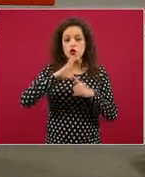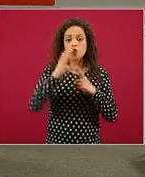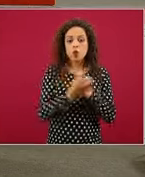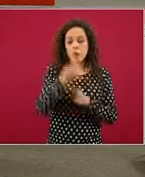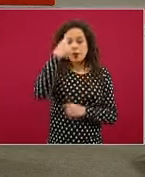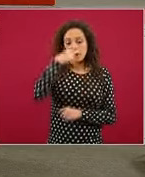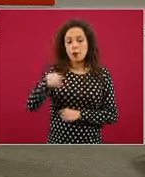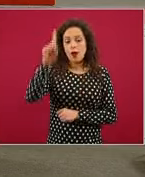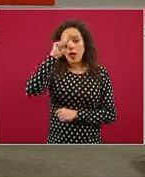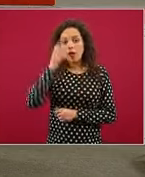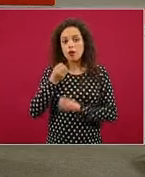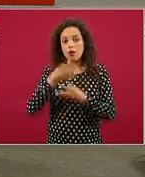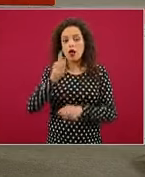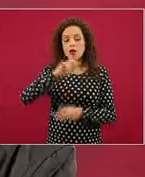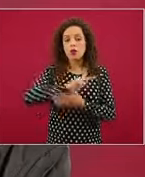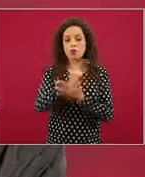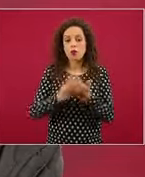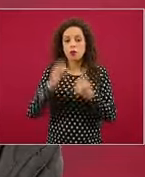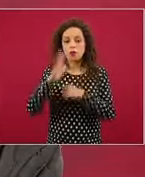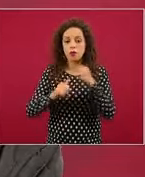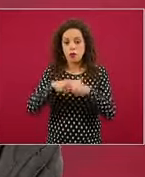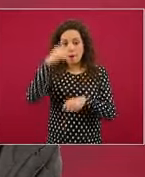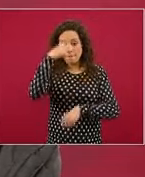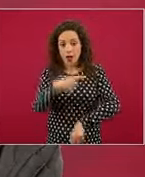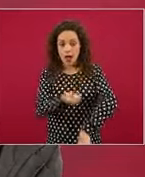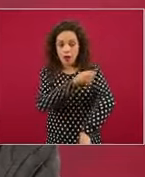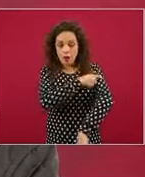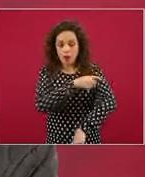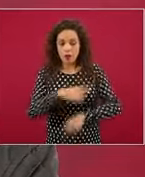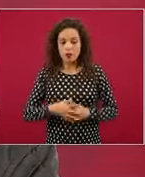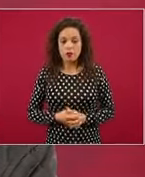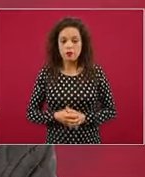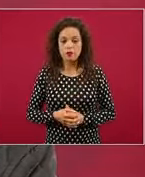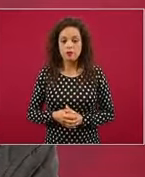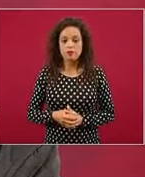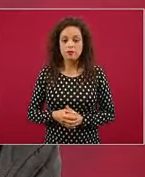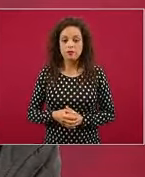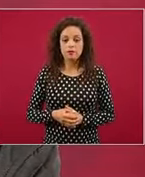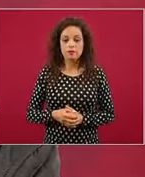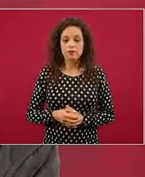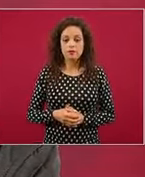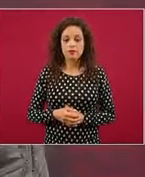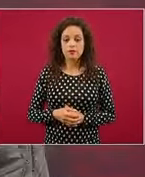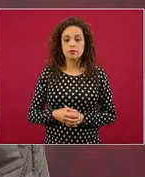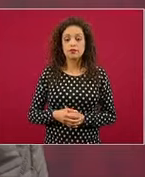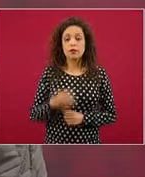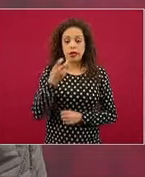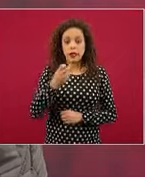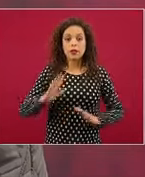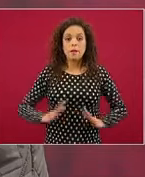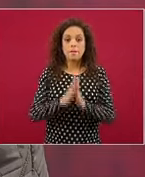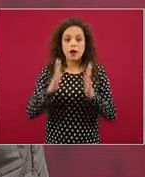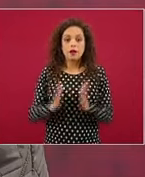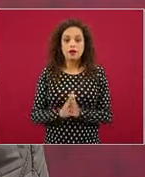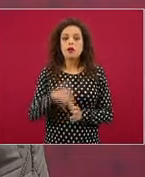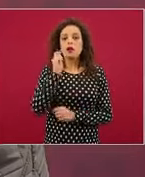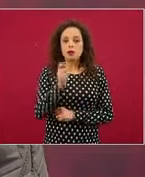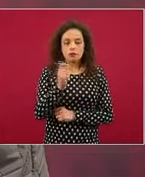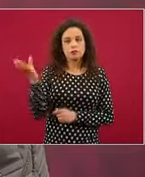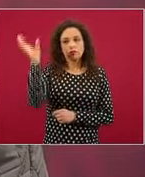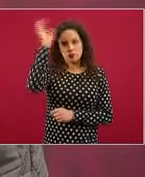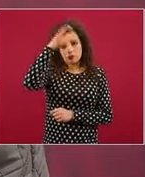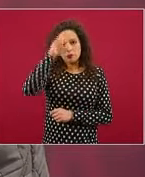Vacunación, separado del primero que acabo de mencionar. En su composición también participan científicas y científicos